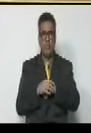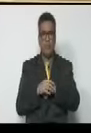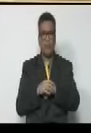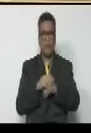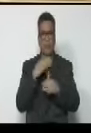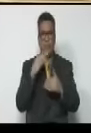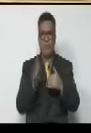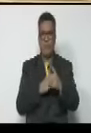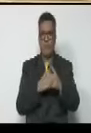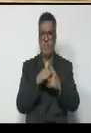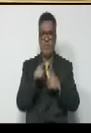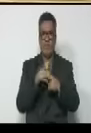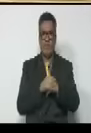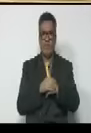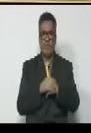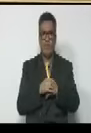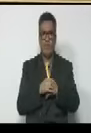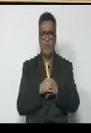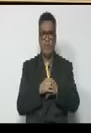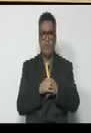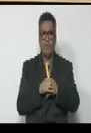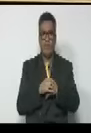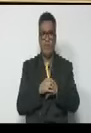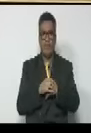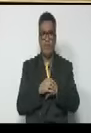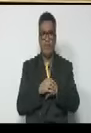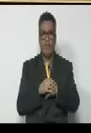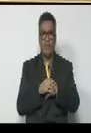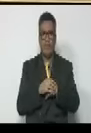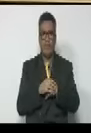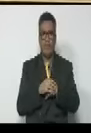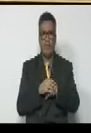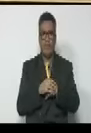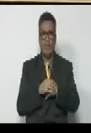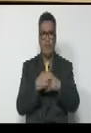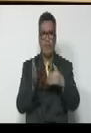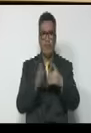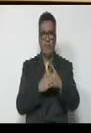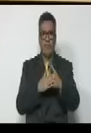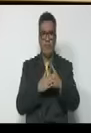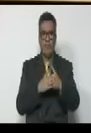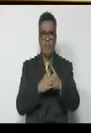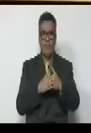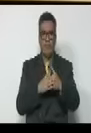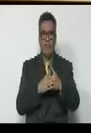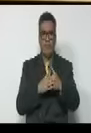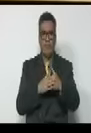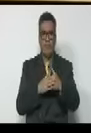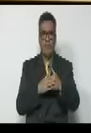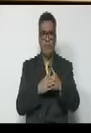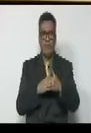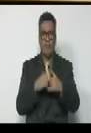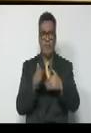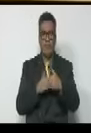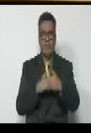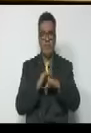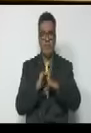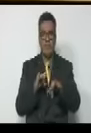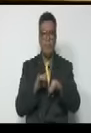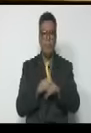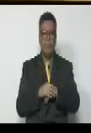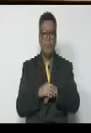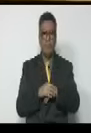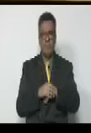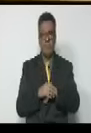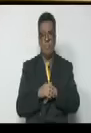¿Se va a cerrar? ¿Diputado Romero? ¿Se va a cerrar? Se cierra.